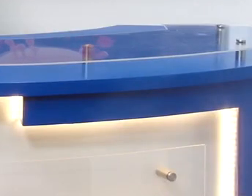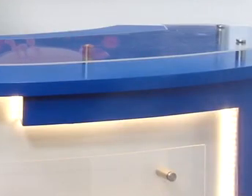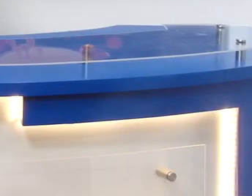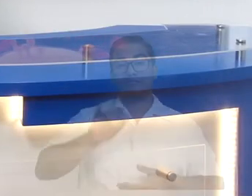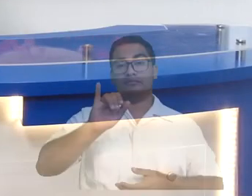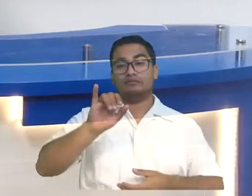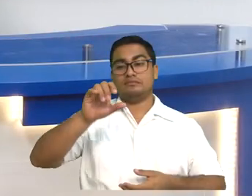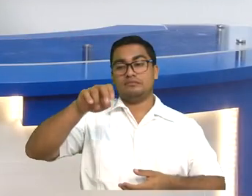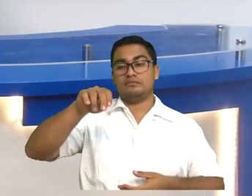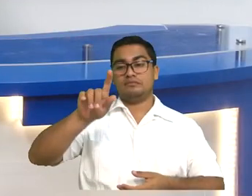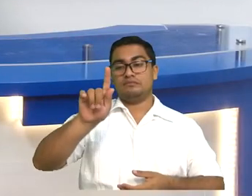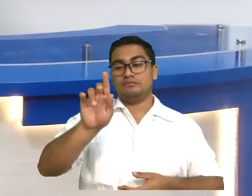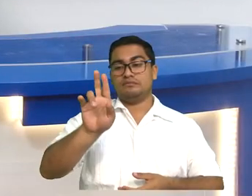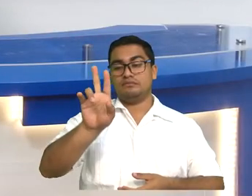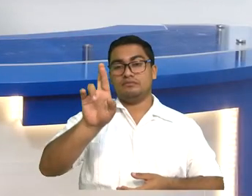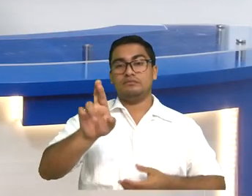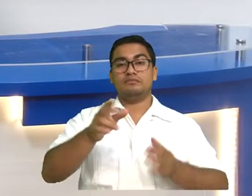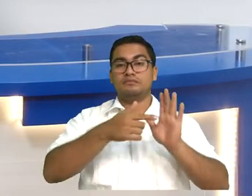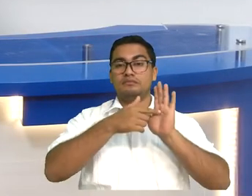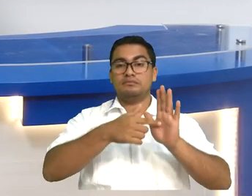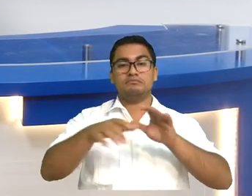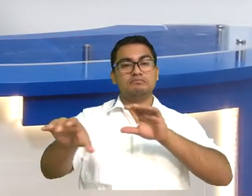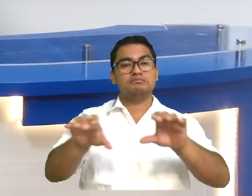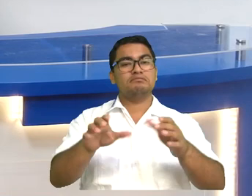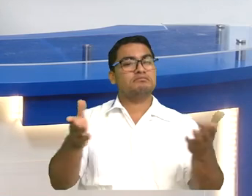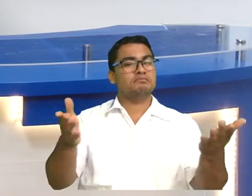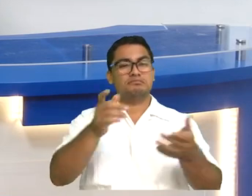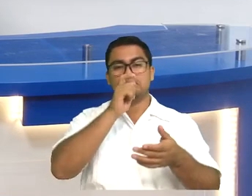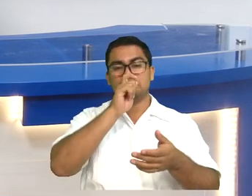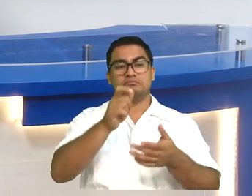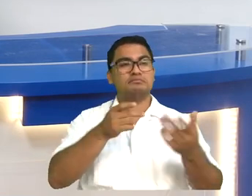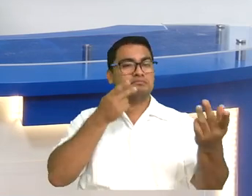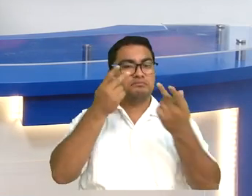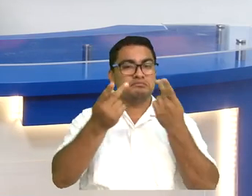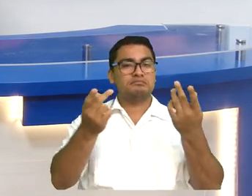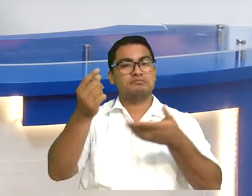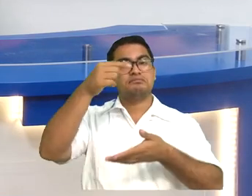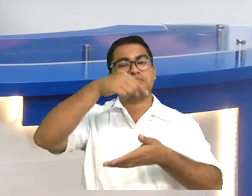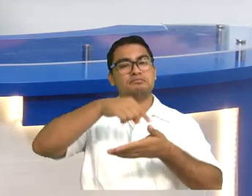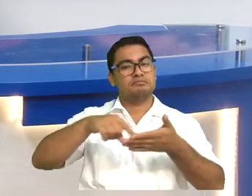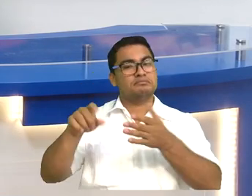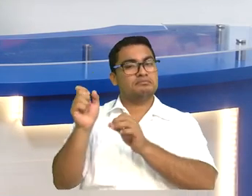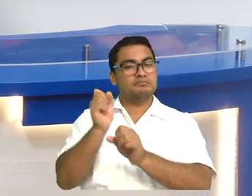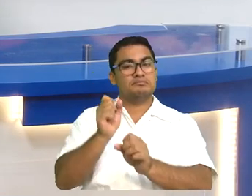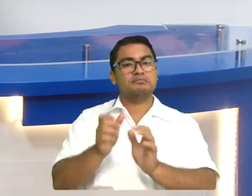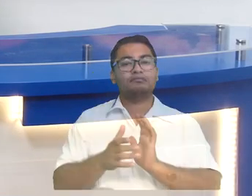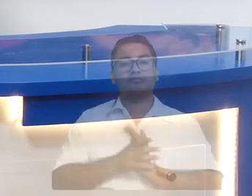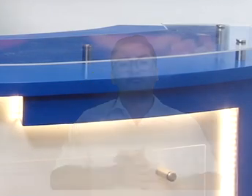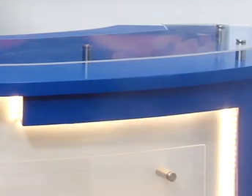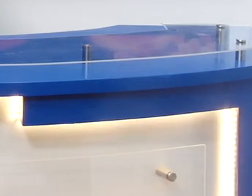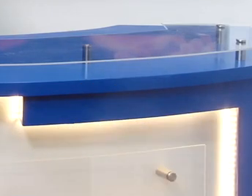Intur presenta un amplio repertorio de actividades y opciones para visitar en Semana Santa. Veamos.